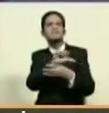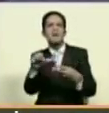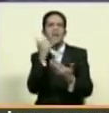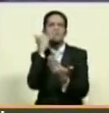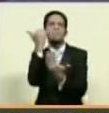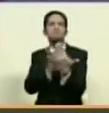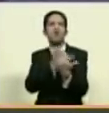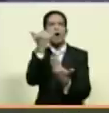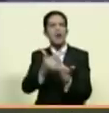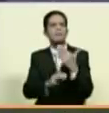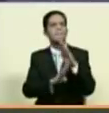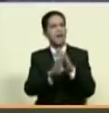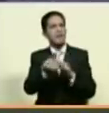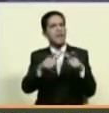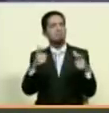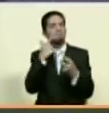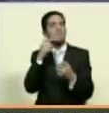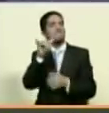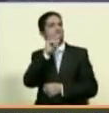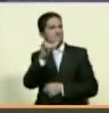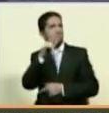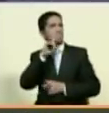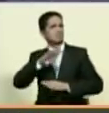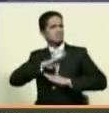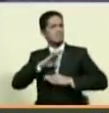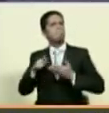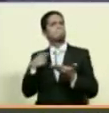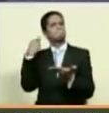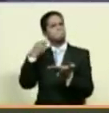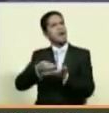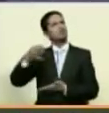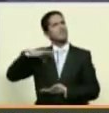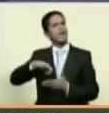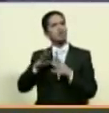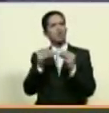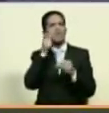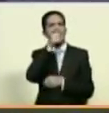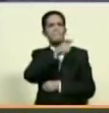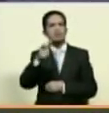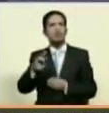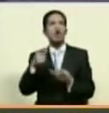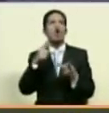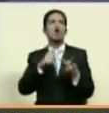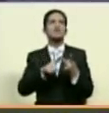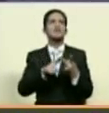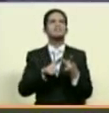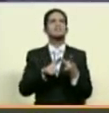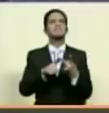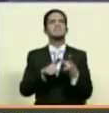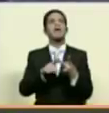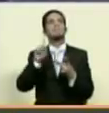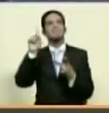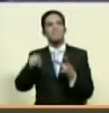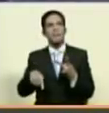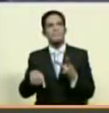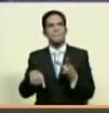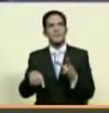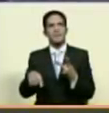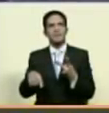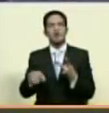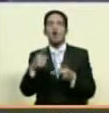económica. Datos satisfactorios, pagos de salarios a todos los trabajadores y las nóminas del país. Y de igual manera,